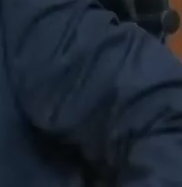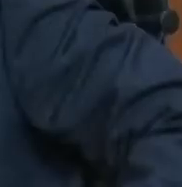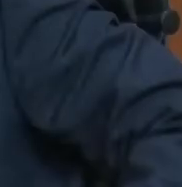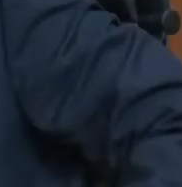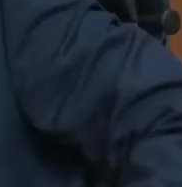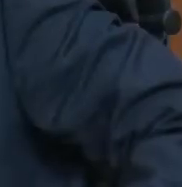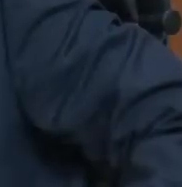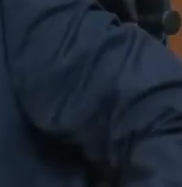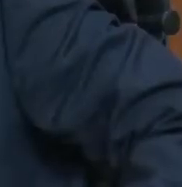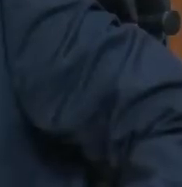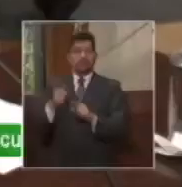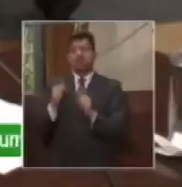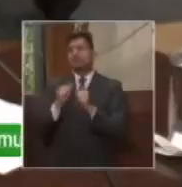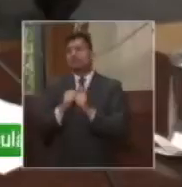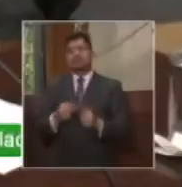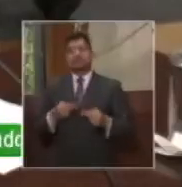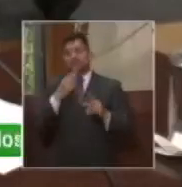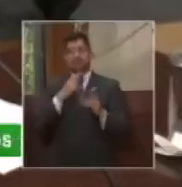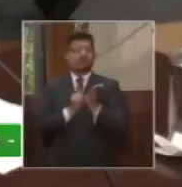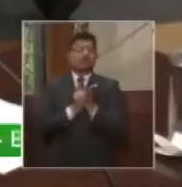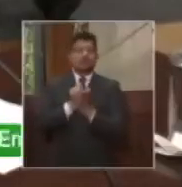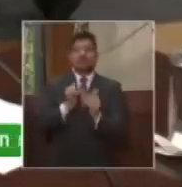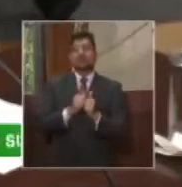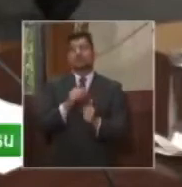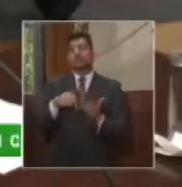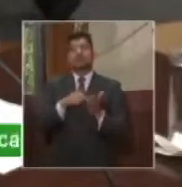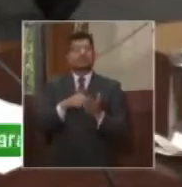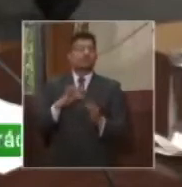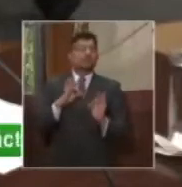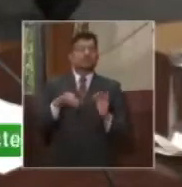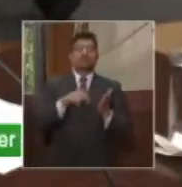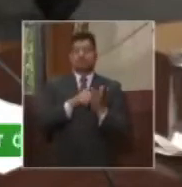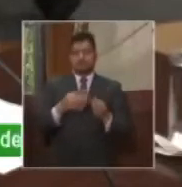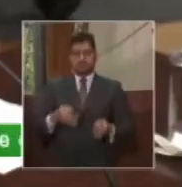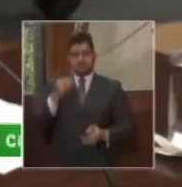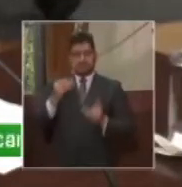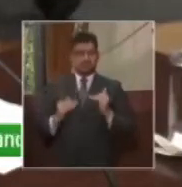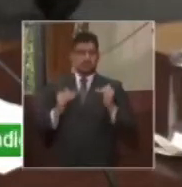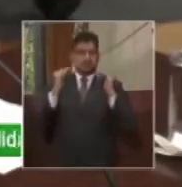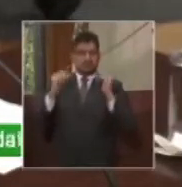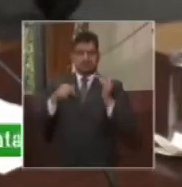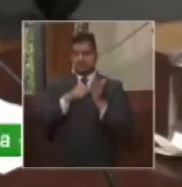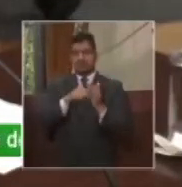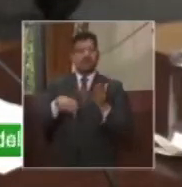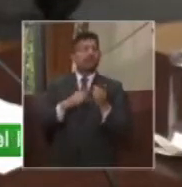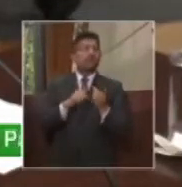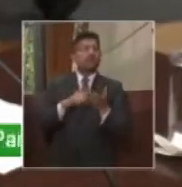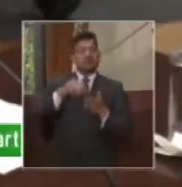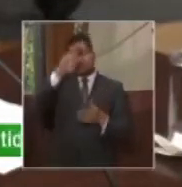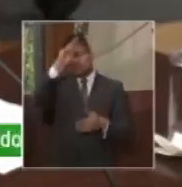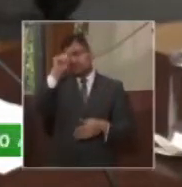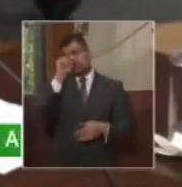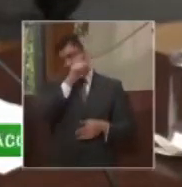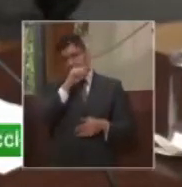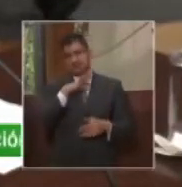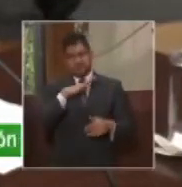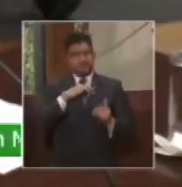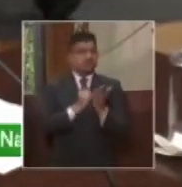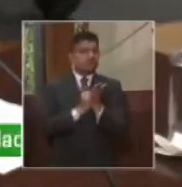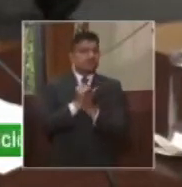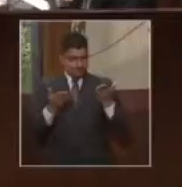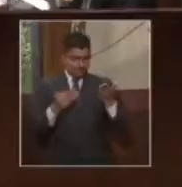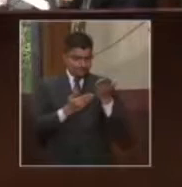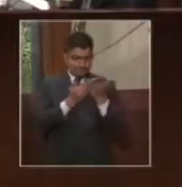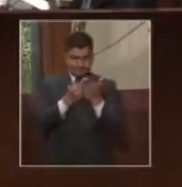respectivas correspondiendo 3 diputaciones a los partidos acción nacional y revolucionario institucional un al de la revolución